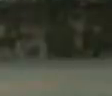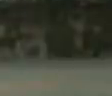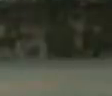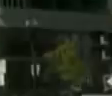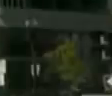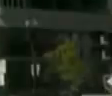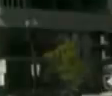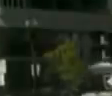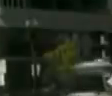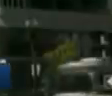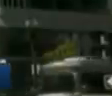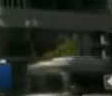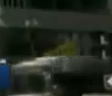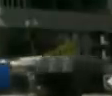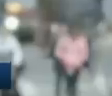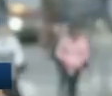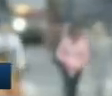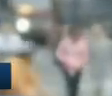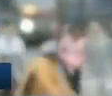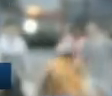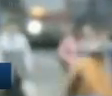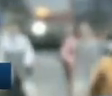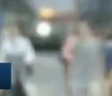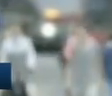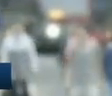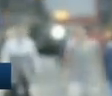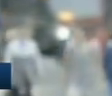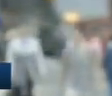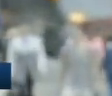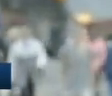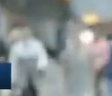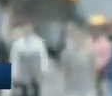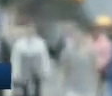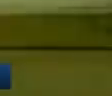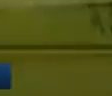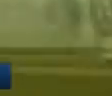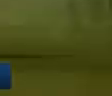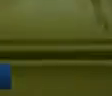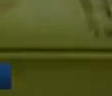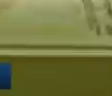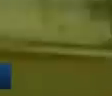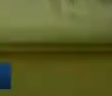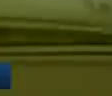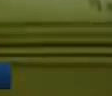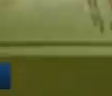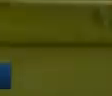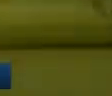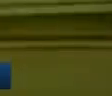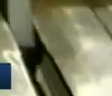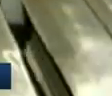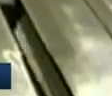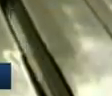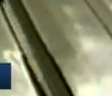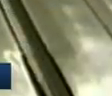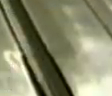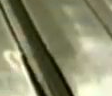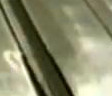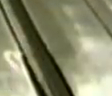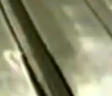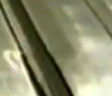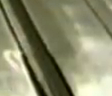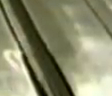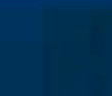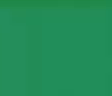Ecuador y el Fondo Monetario Internacional llegaron a un acuerdo que permitiría el desembolso de aproximadamente 2.000 millones de dólares.